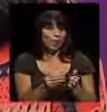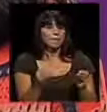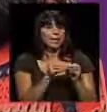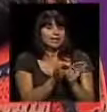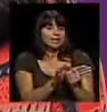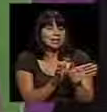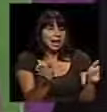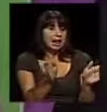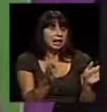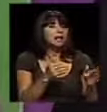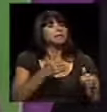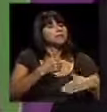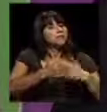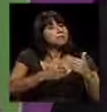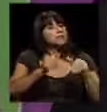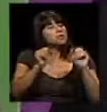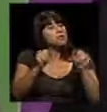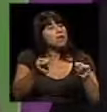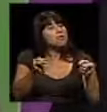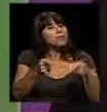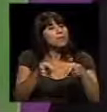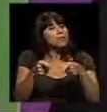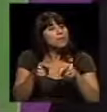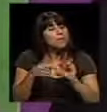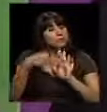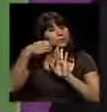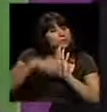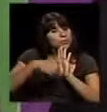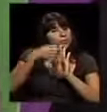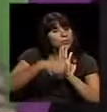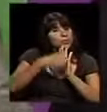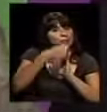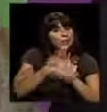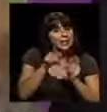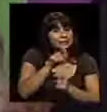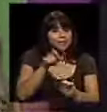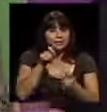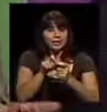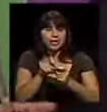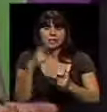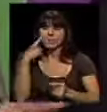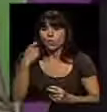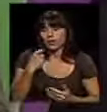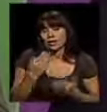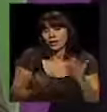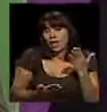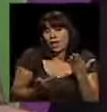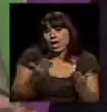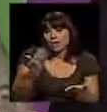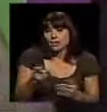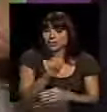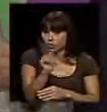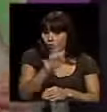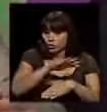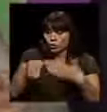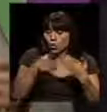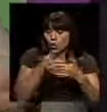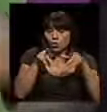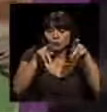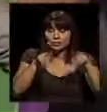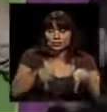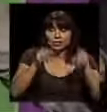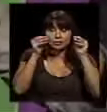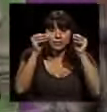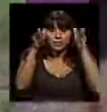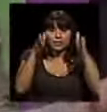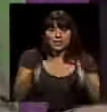manera general, pues también se tengan esas especificaciones, ¿verdad? Porque de repente no todos los docentes de ciencias están familiarizados con el tema